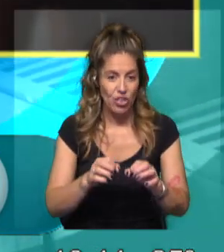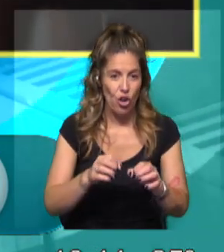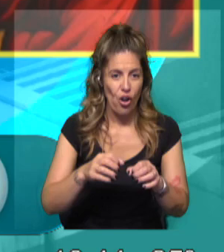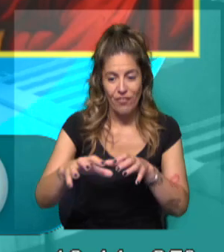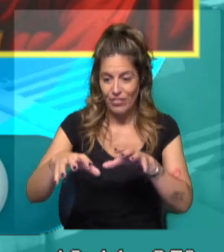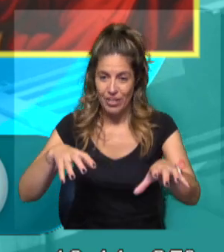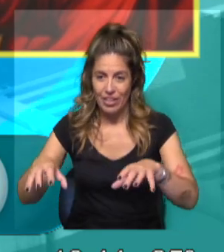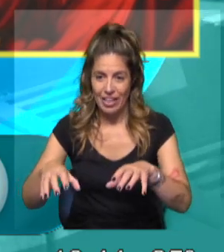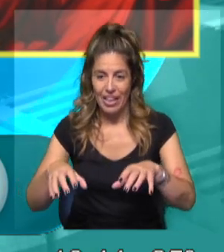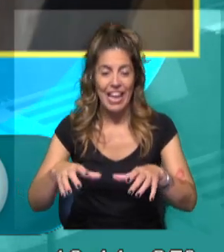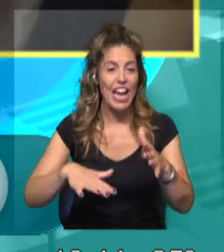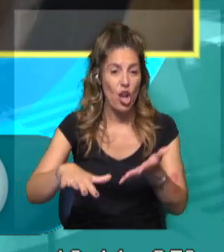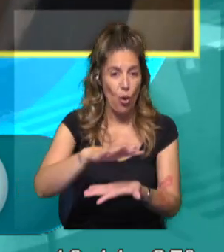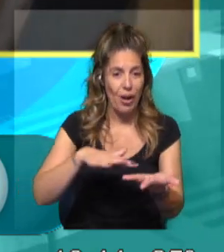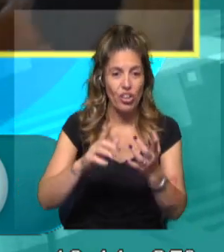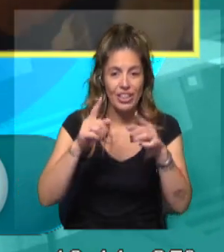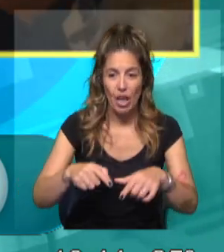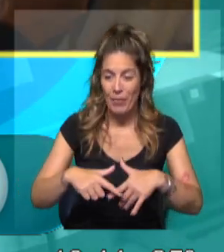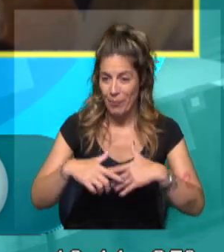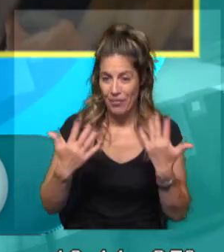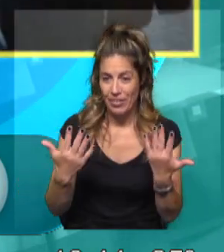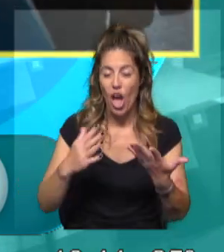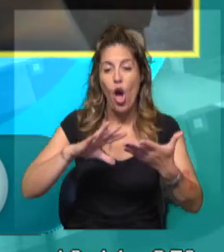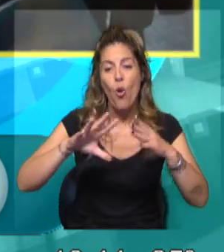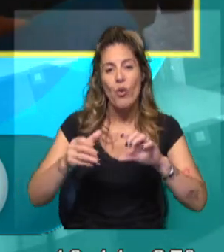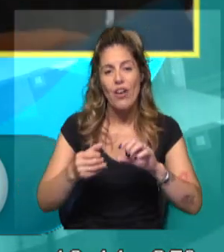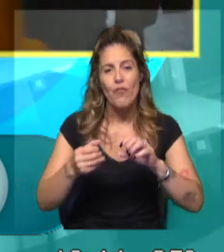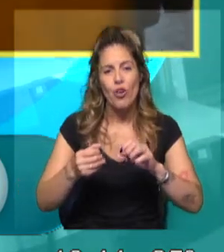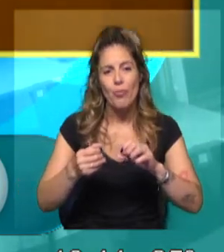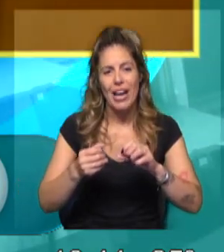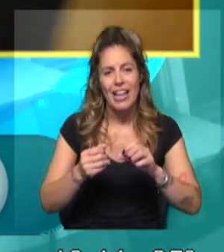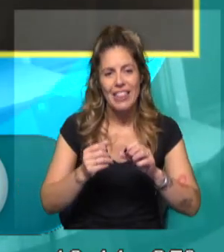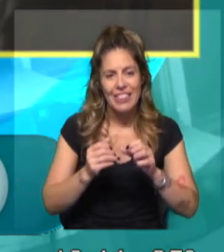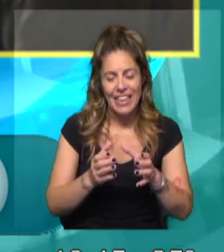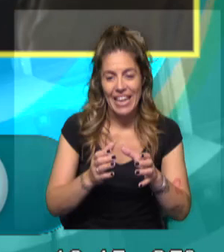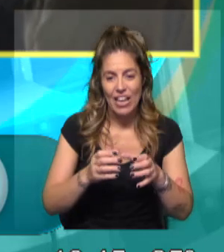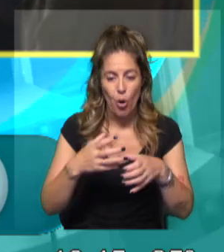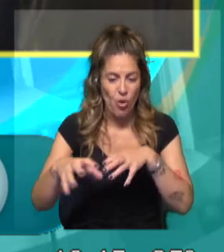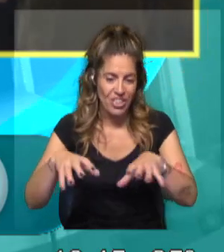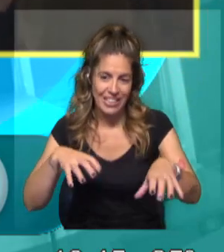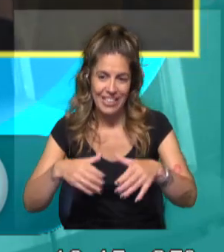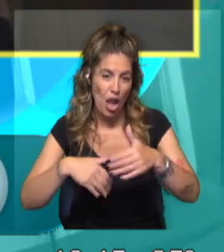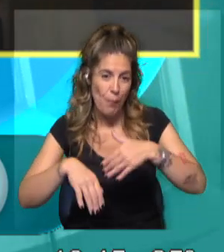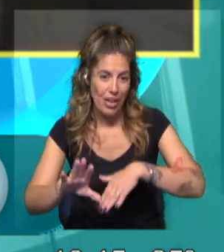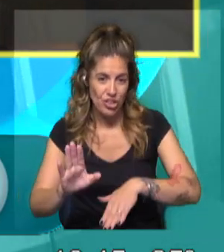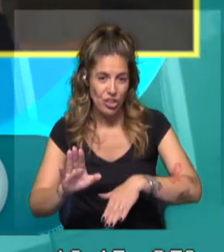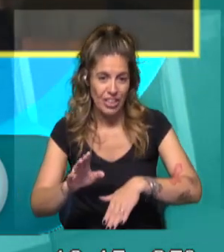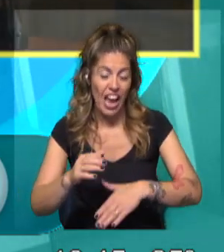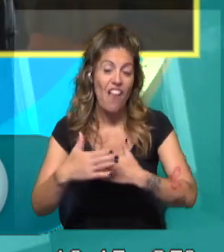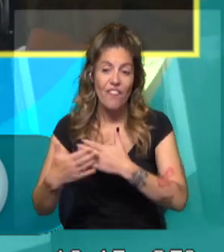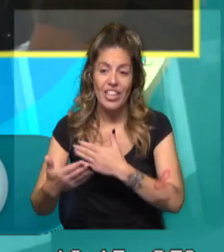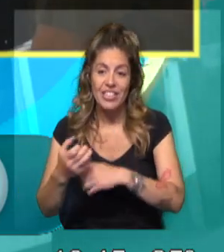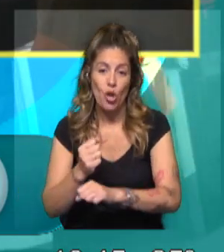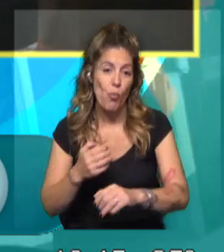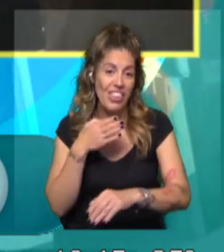el festival. Perfecto. Que también es una forma de centralizar algunas salas, pero descentralizar la mayoría, donde el vecino puede venir gratuito a